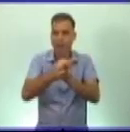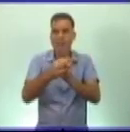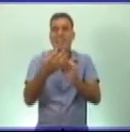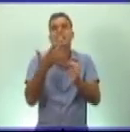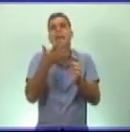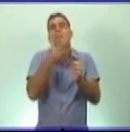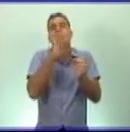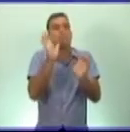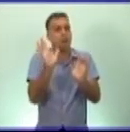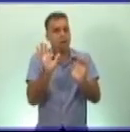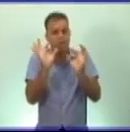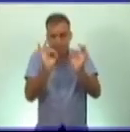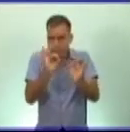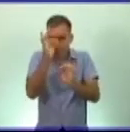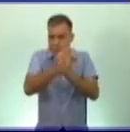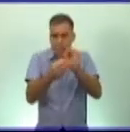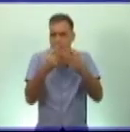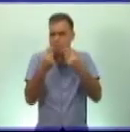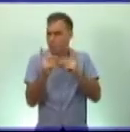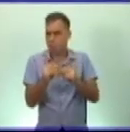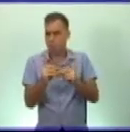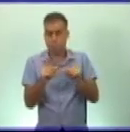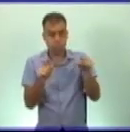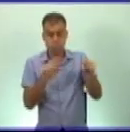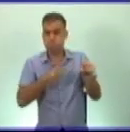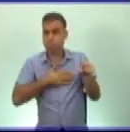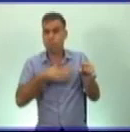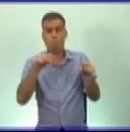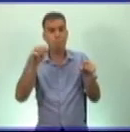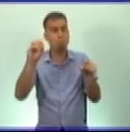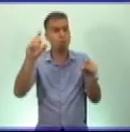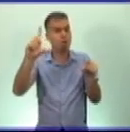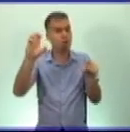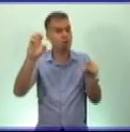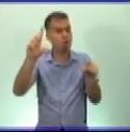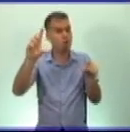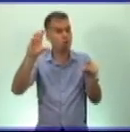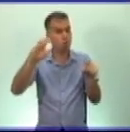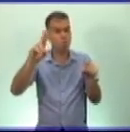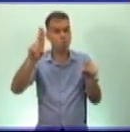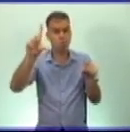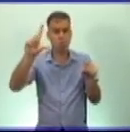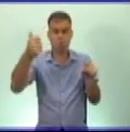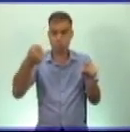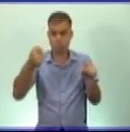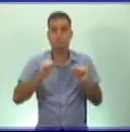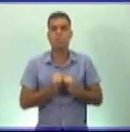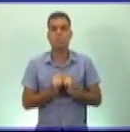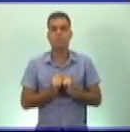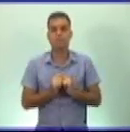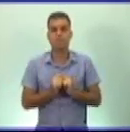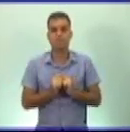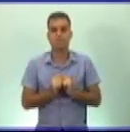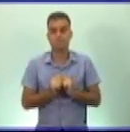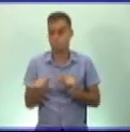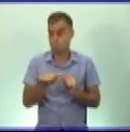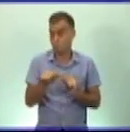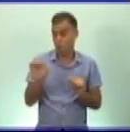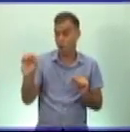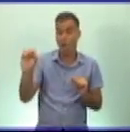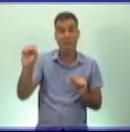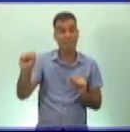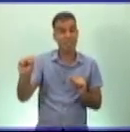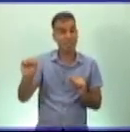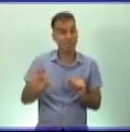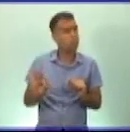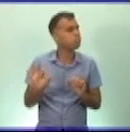Porque esta sustancia que se está formando es una sustancia molecular, al igual que el octazufre. Quiere decir que aquí no hay ni pérdidas